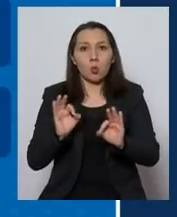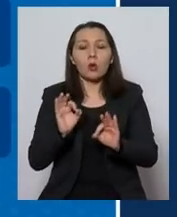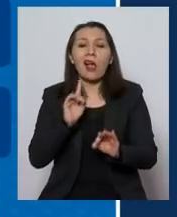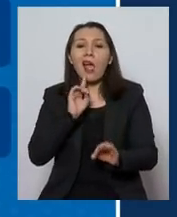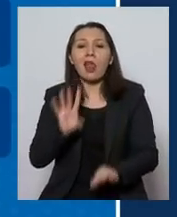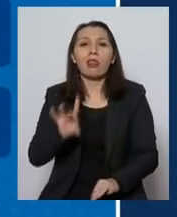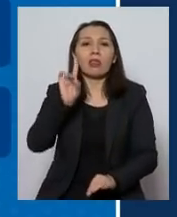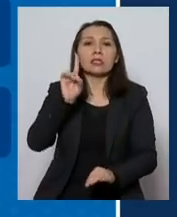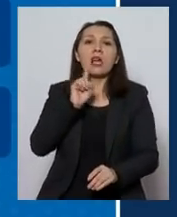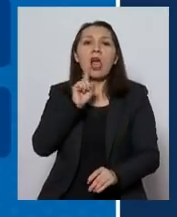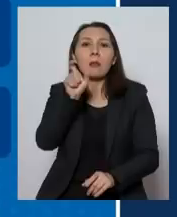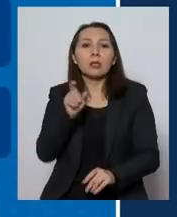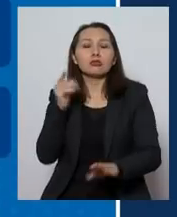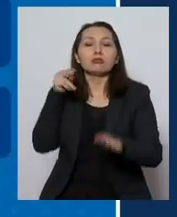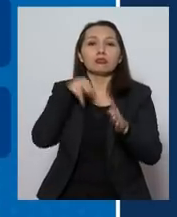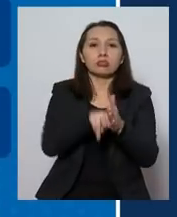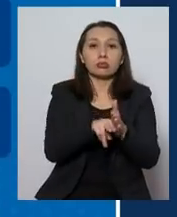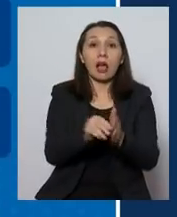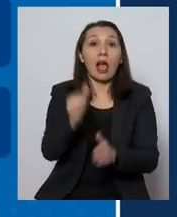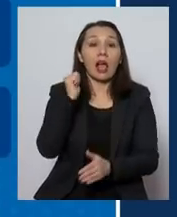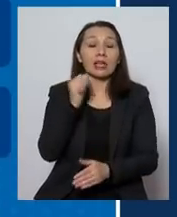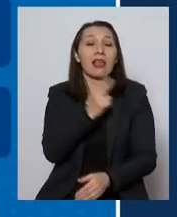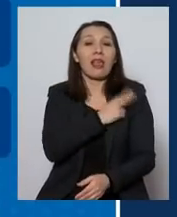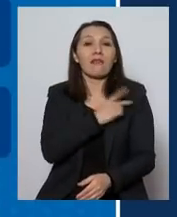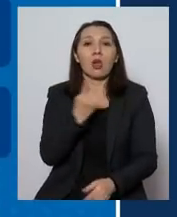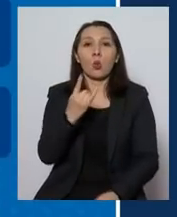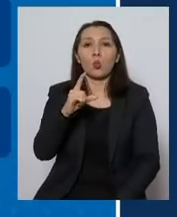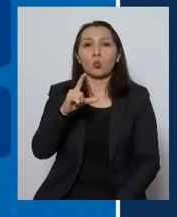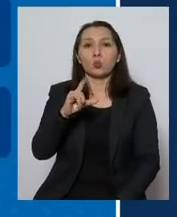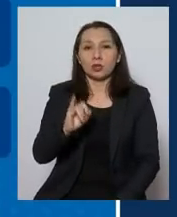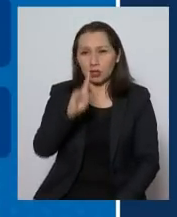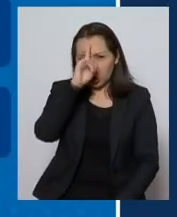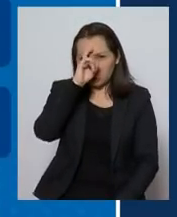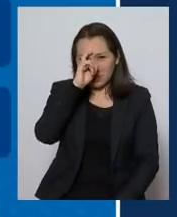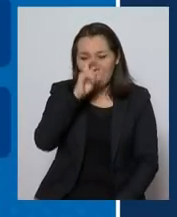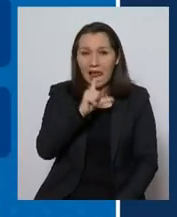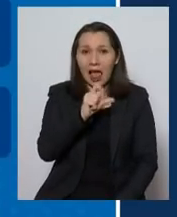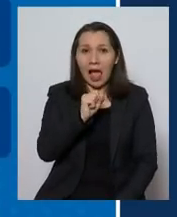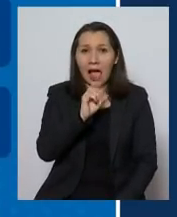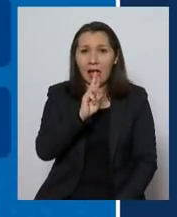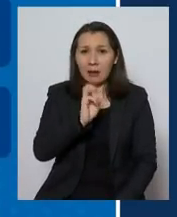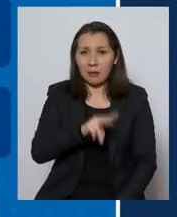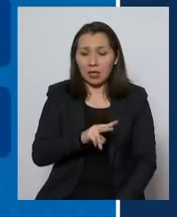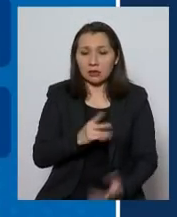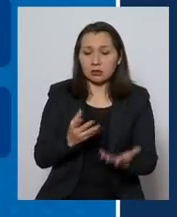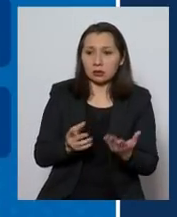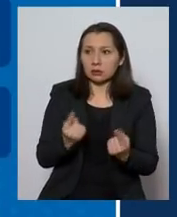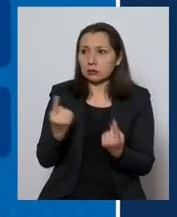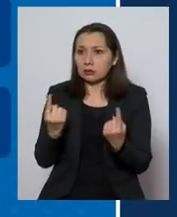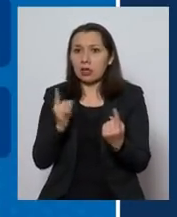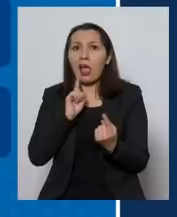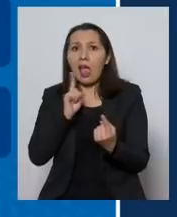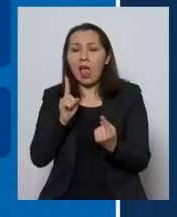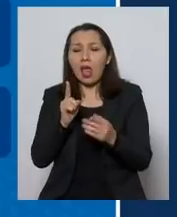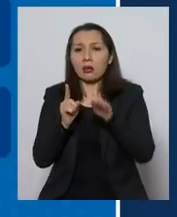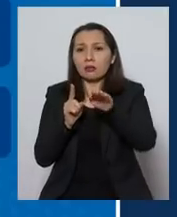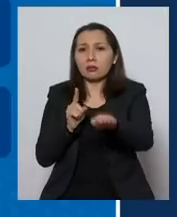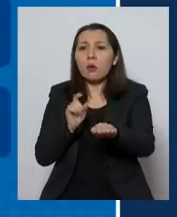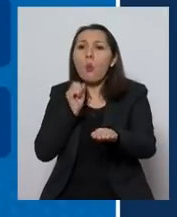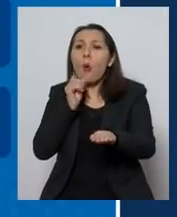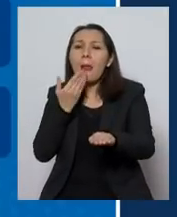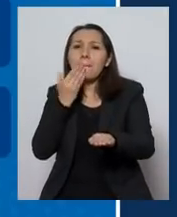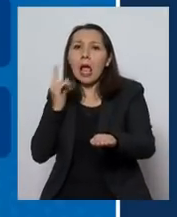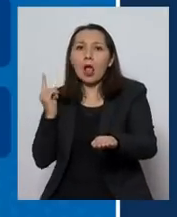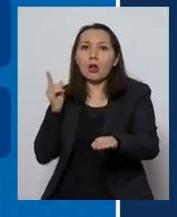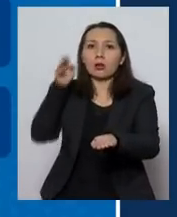ocurriera. Pero ayer la jefa de la UCI del Hospital del Carmen señala que ese momento ya llegó, que ella está eligiendo a la persona precisa